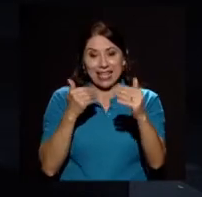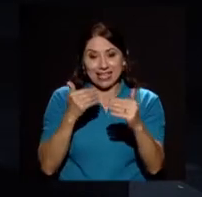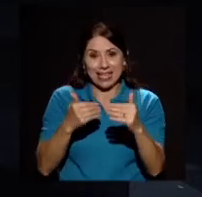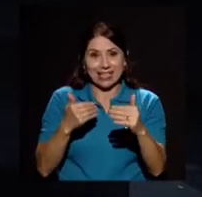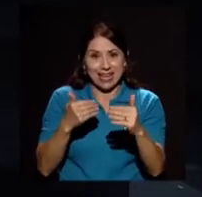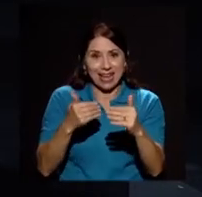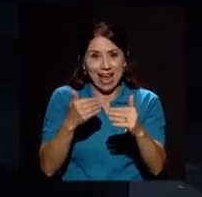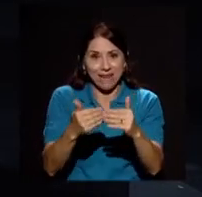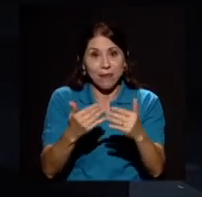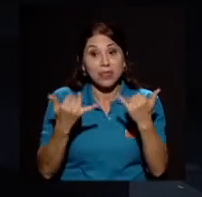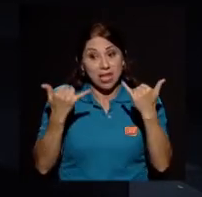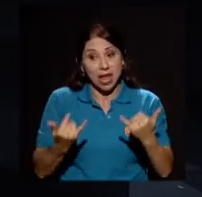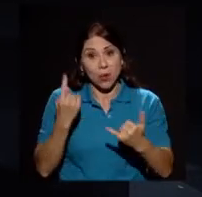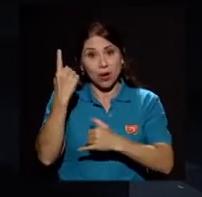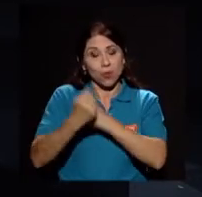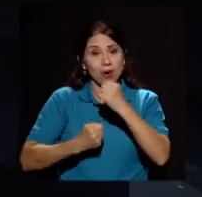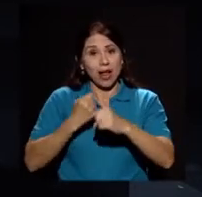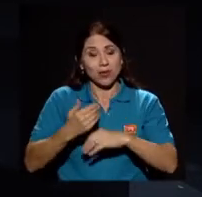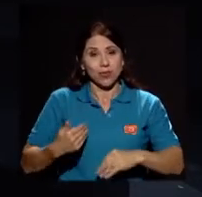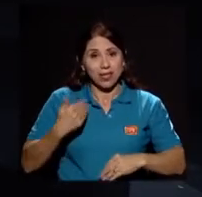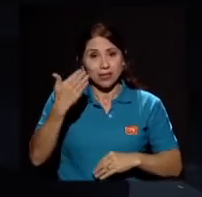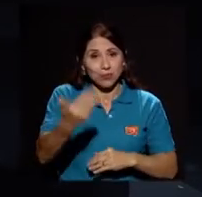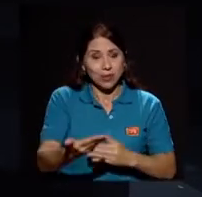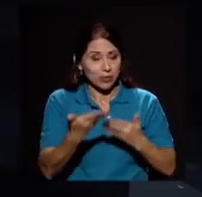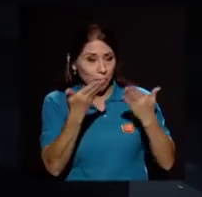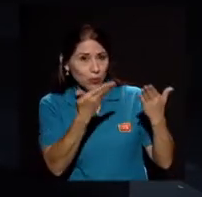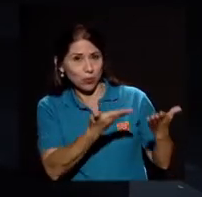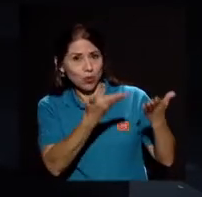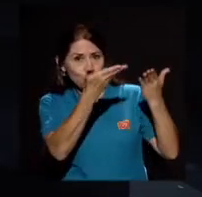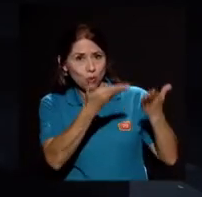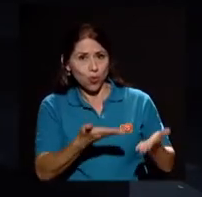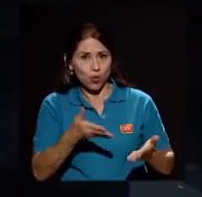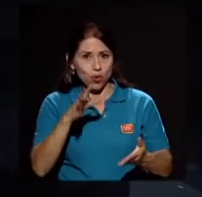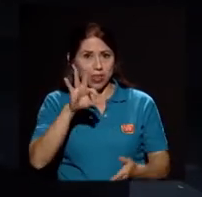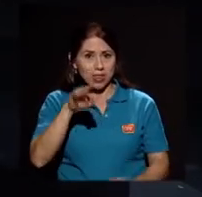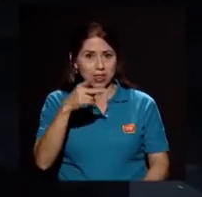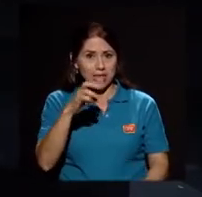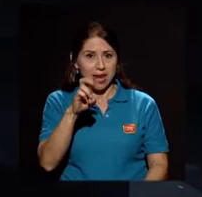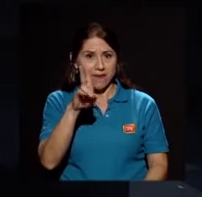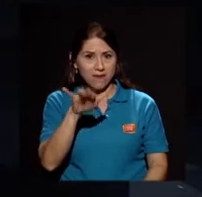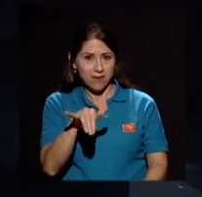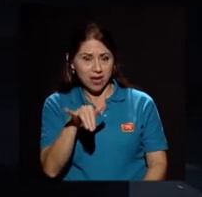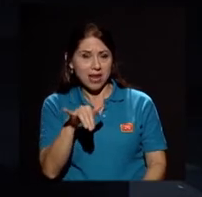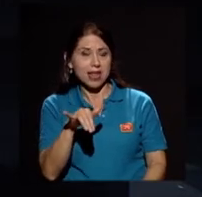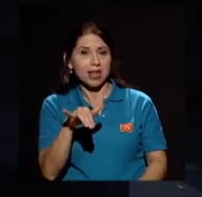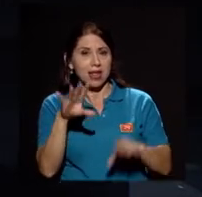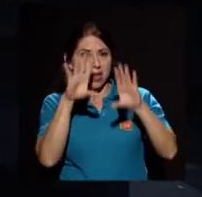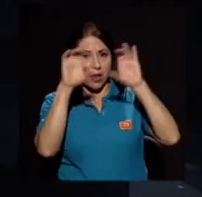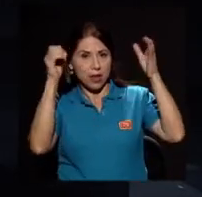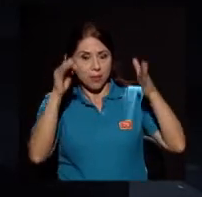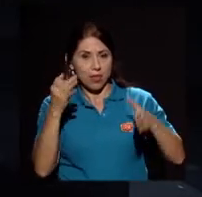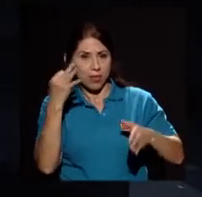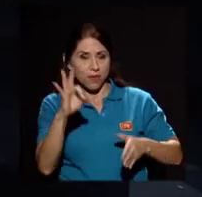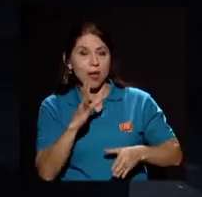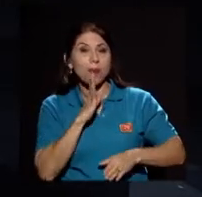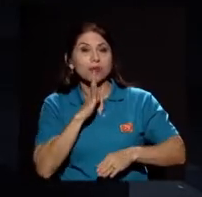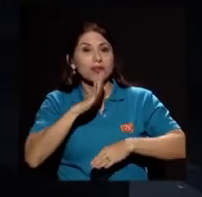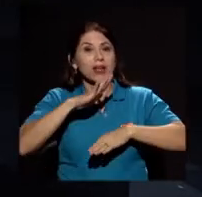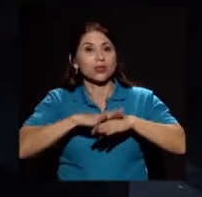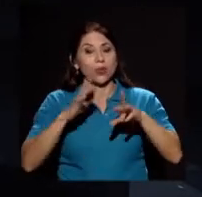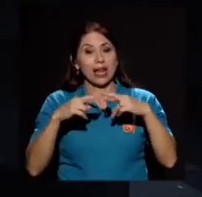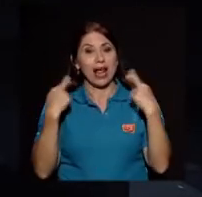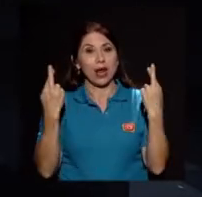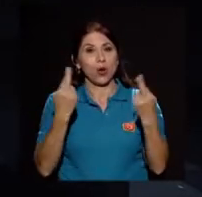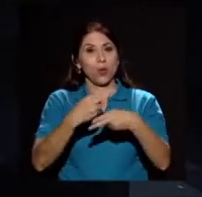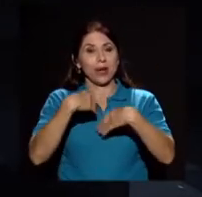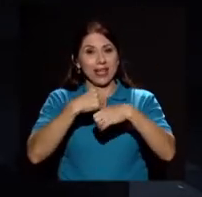año después con don thierry vamos a hablar de la cumbre que tiene lugar esta semana